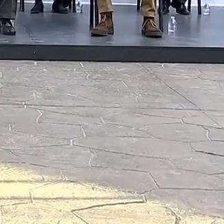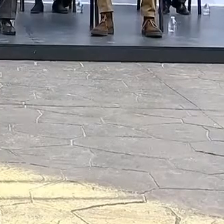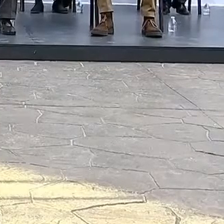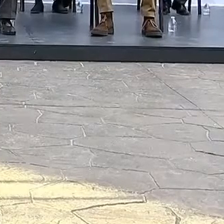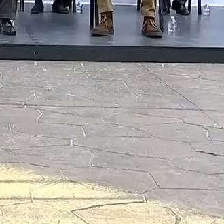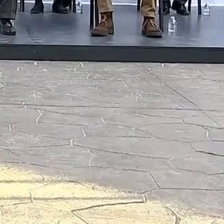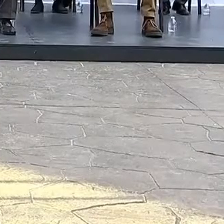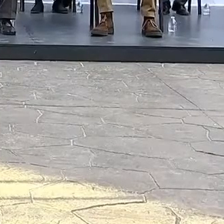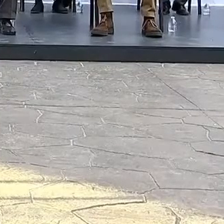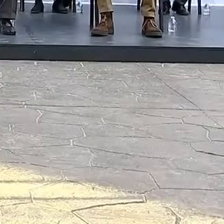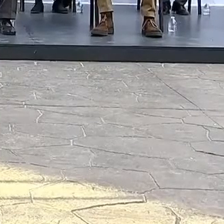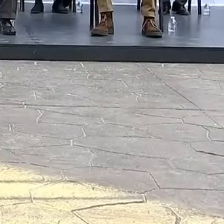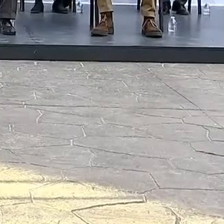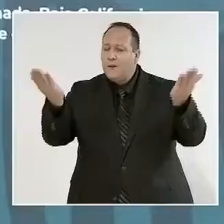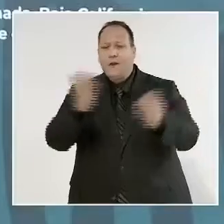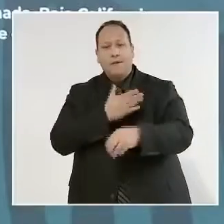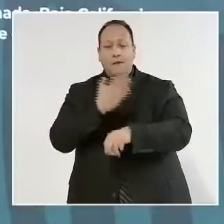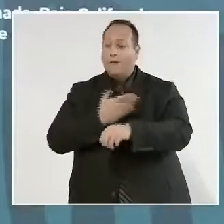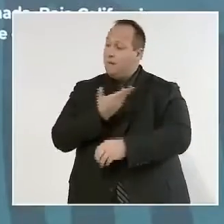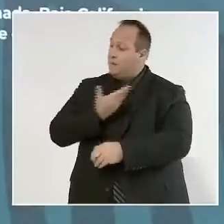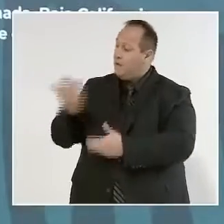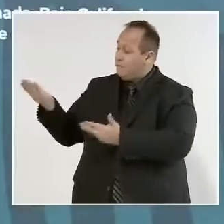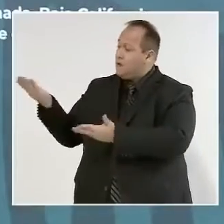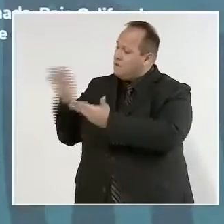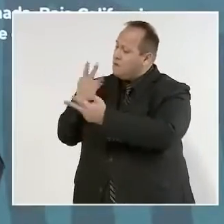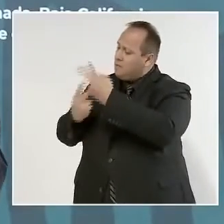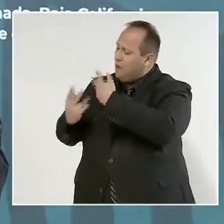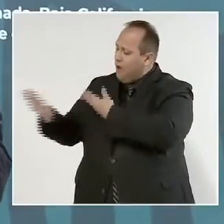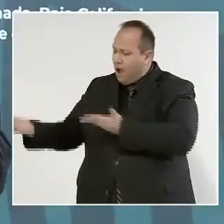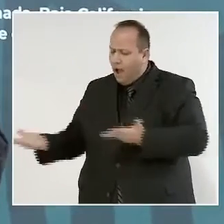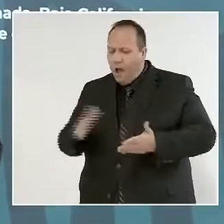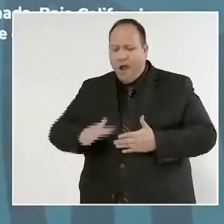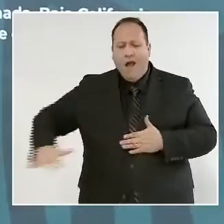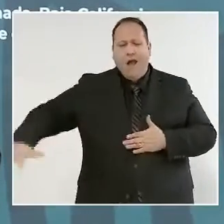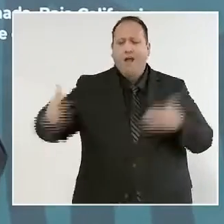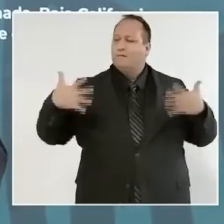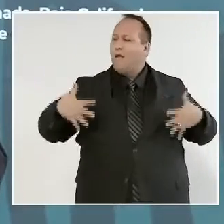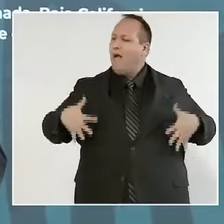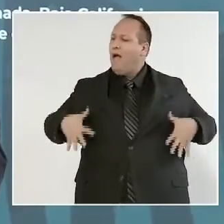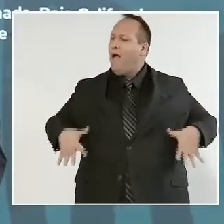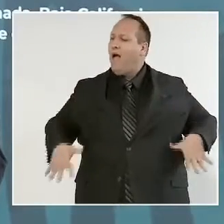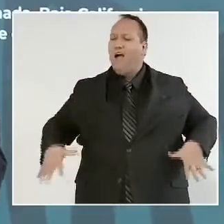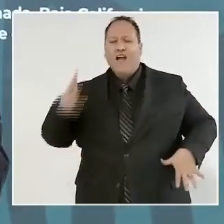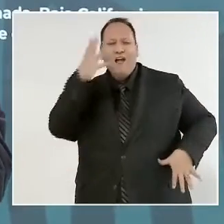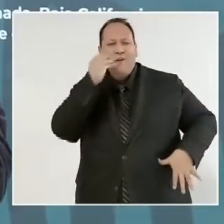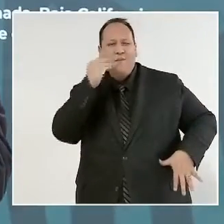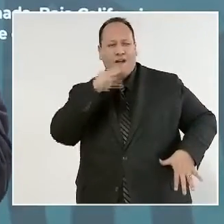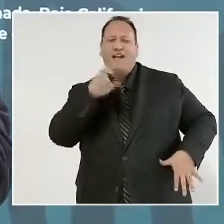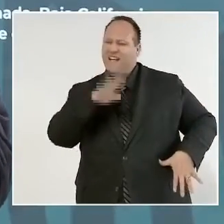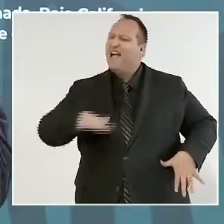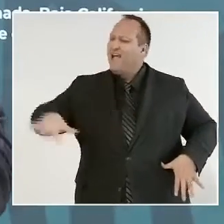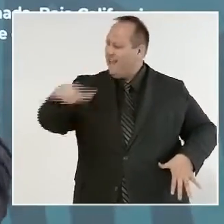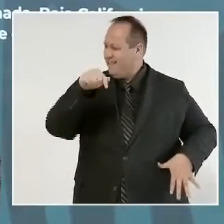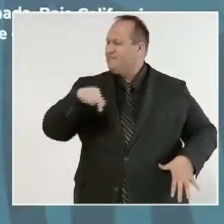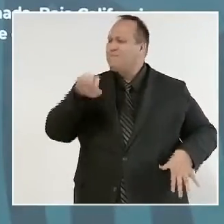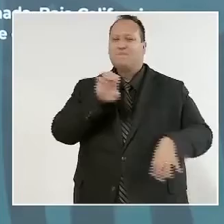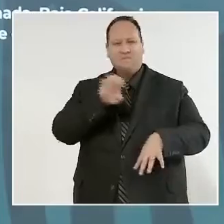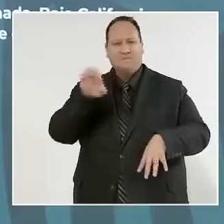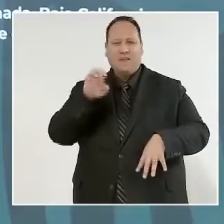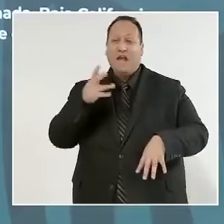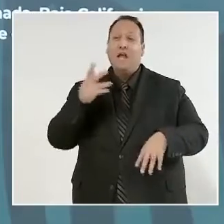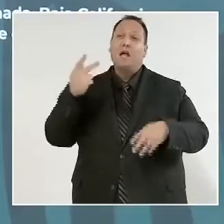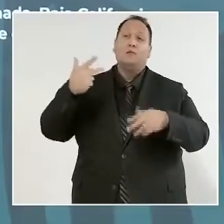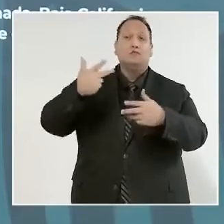Muy buenas tardes a todos ustedes, señor presidente, sea usted bienvenido a la bella Cenicienta aquí en Ensenada. Saludos